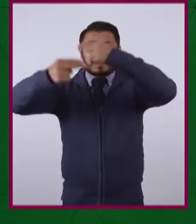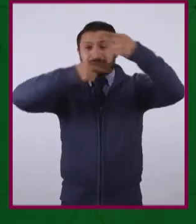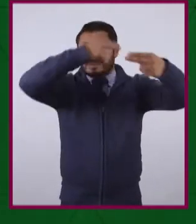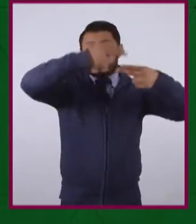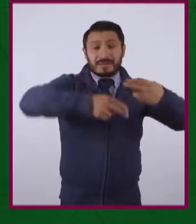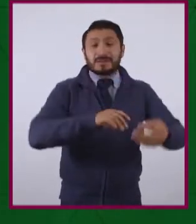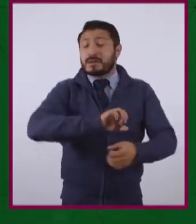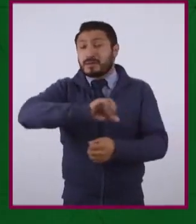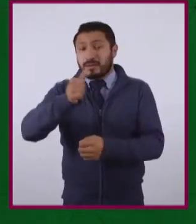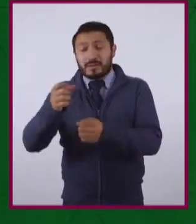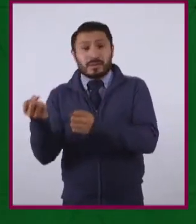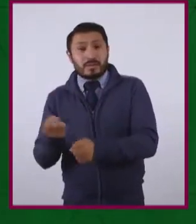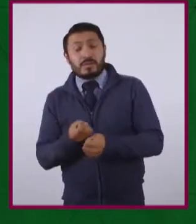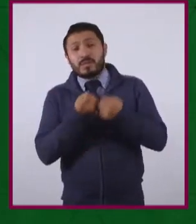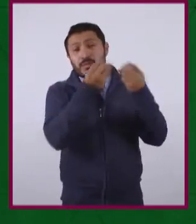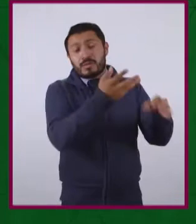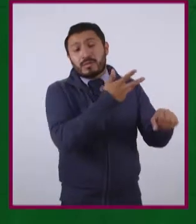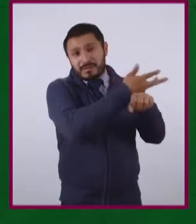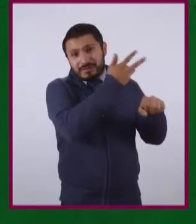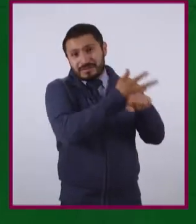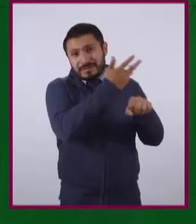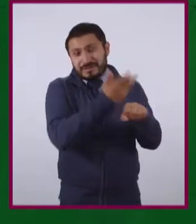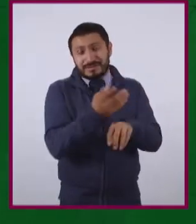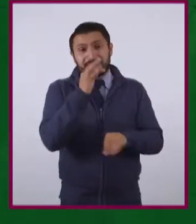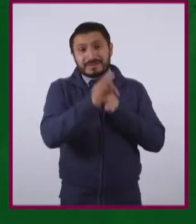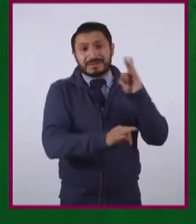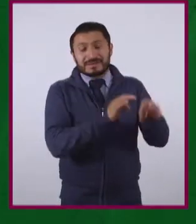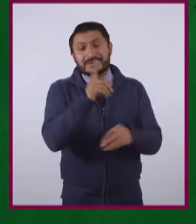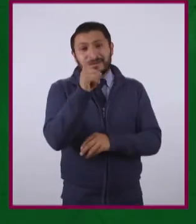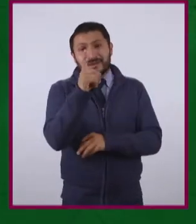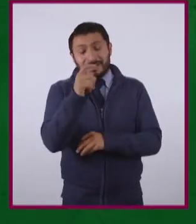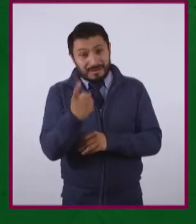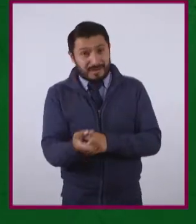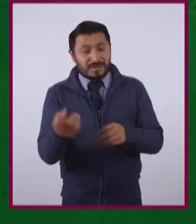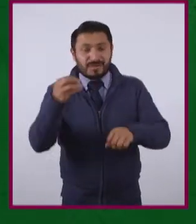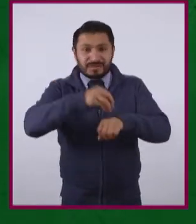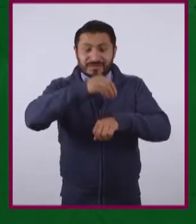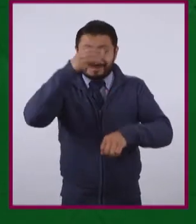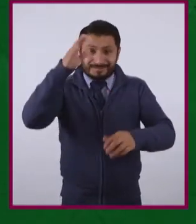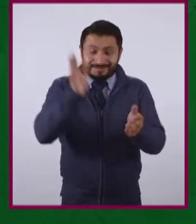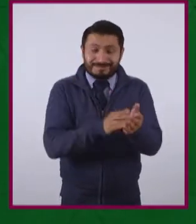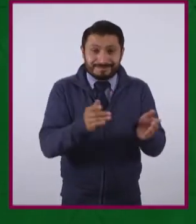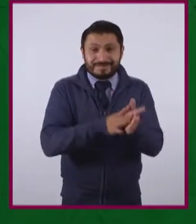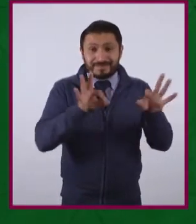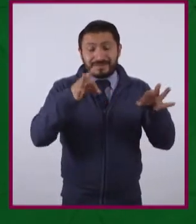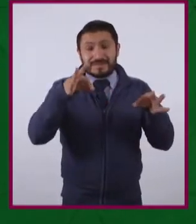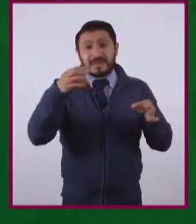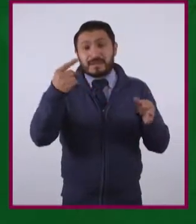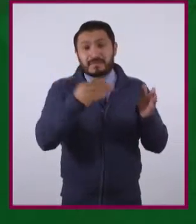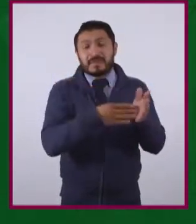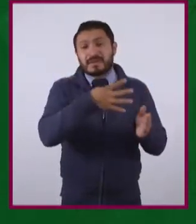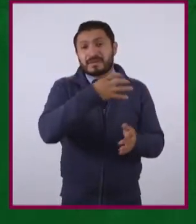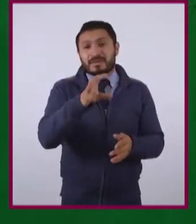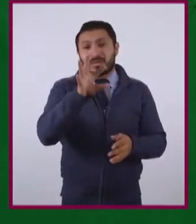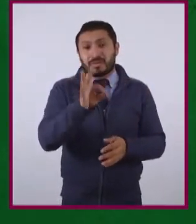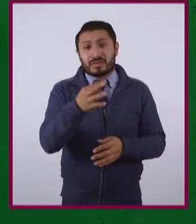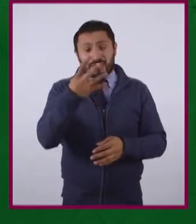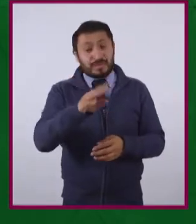parte es entregada a Estados Unidos conforme al Tratado de Aguas de 1944 y de la restante,